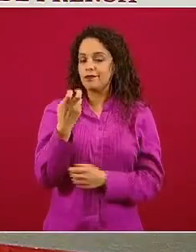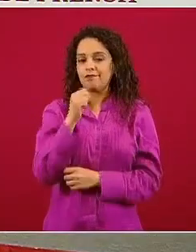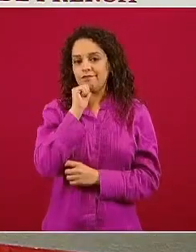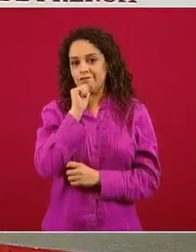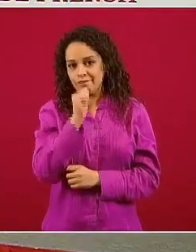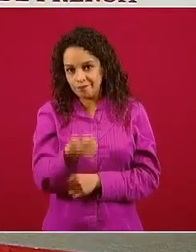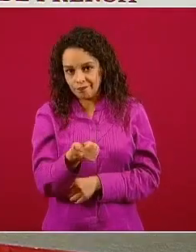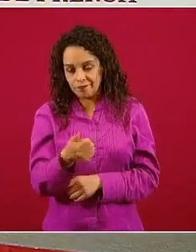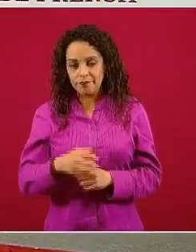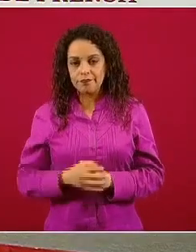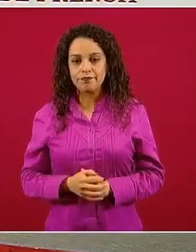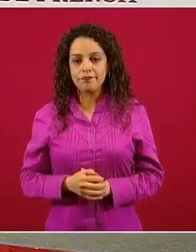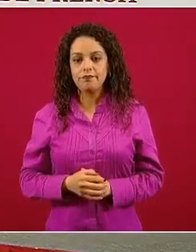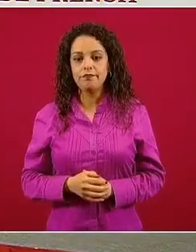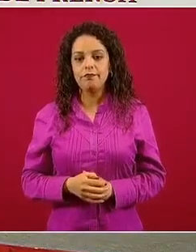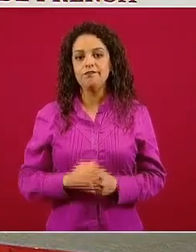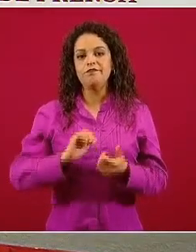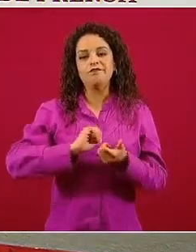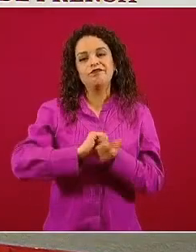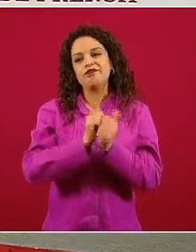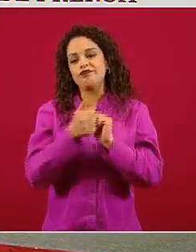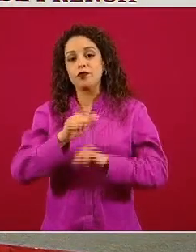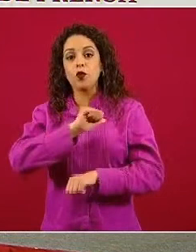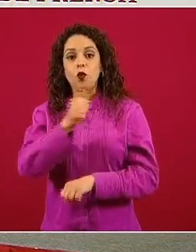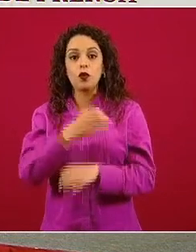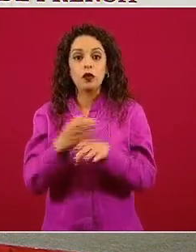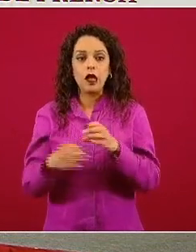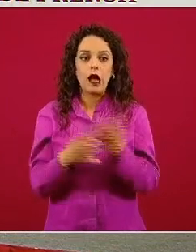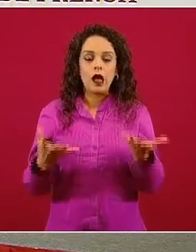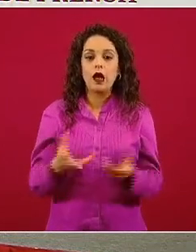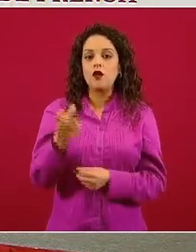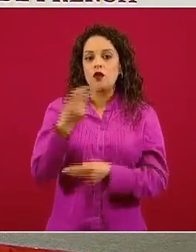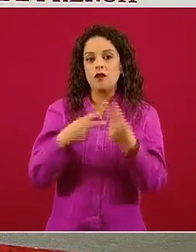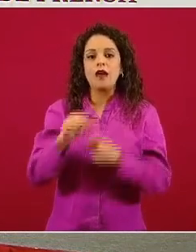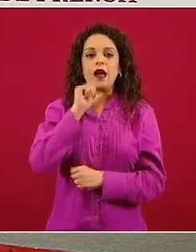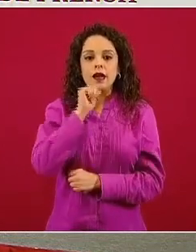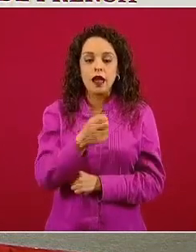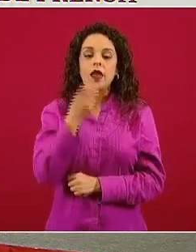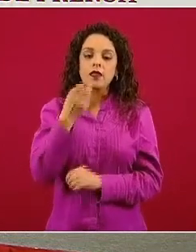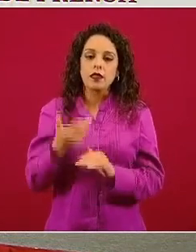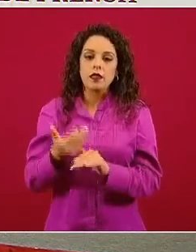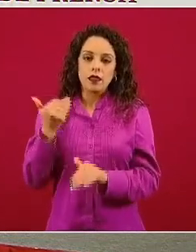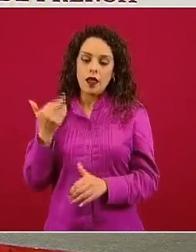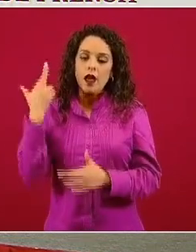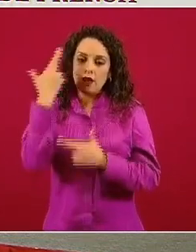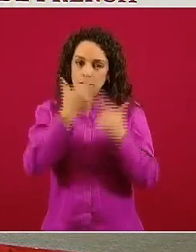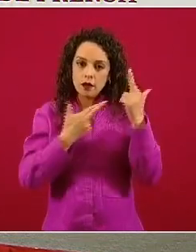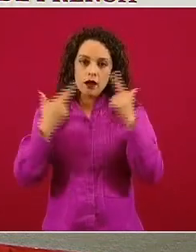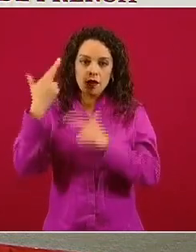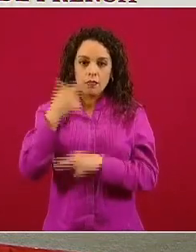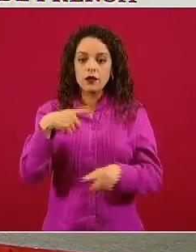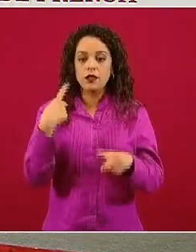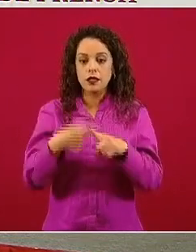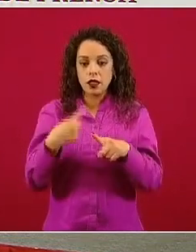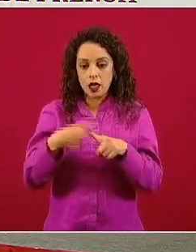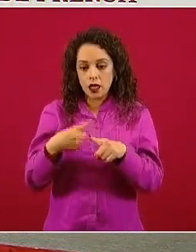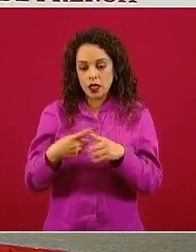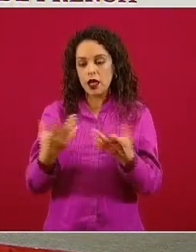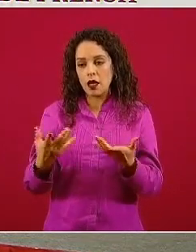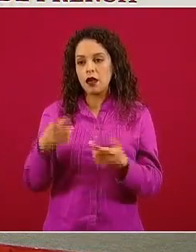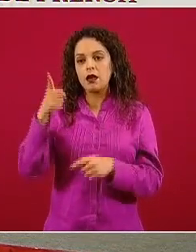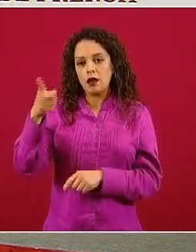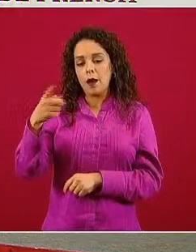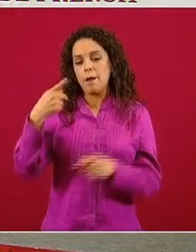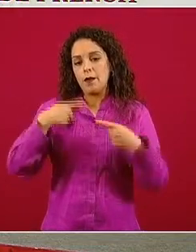importante. Lógicamente estos pasos también ya fueron revisados previamente por los fabricantes y por algunas otras entidades, pero es